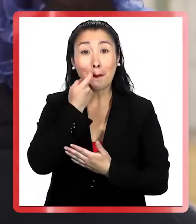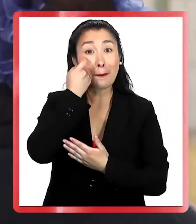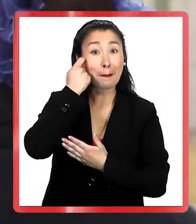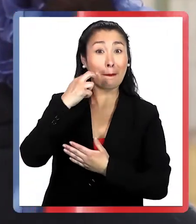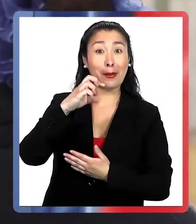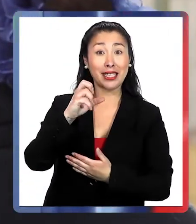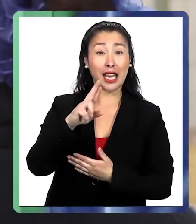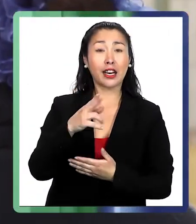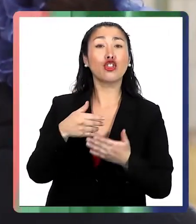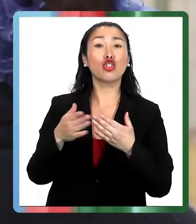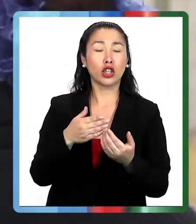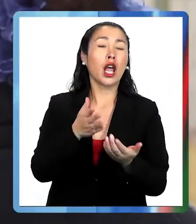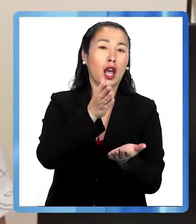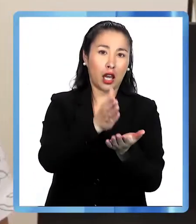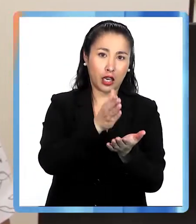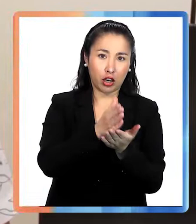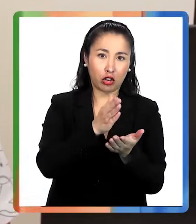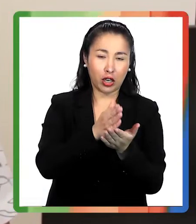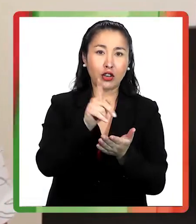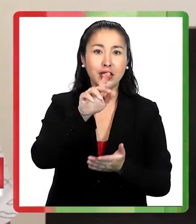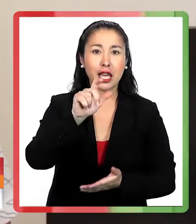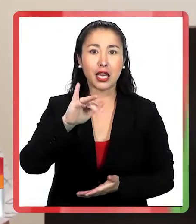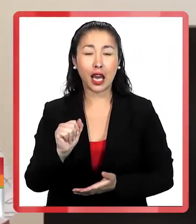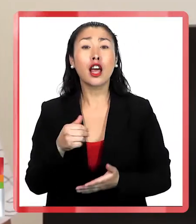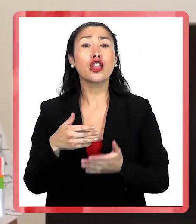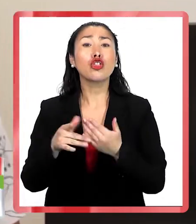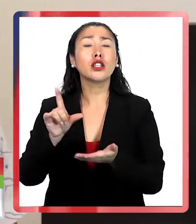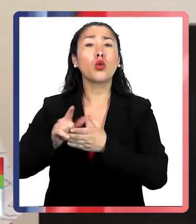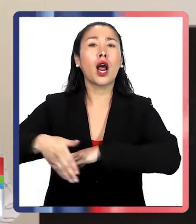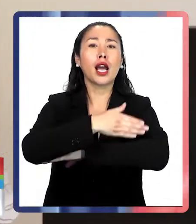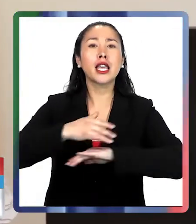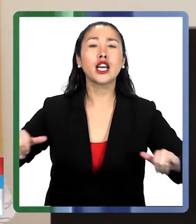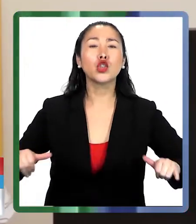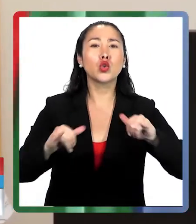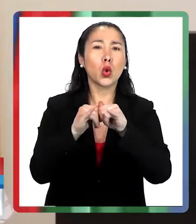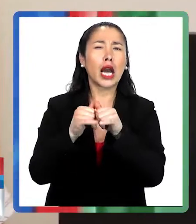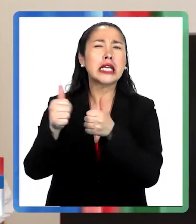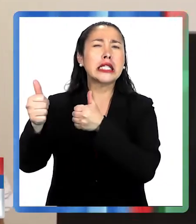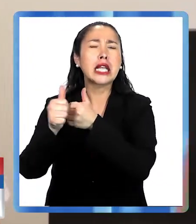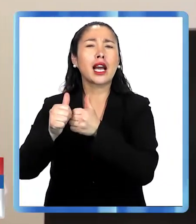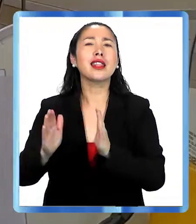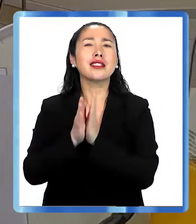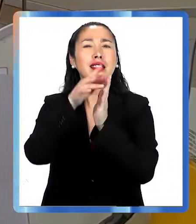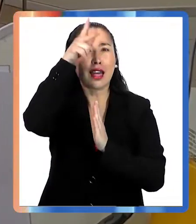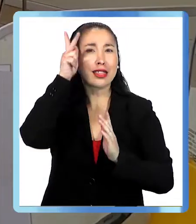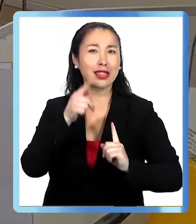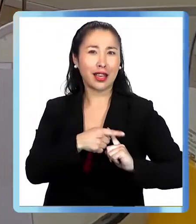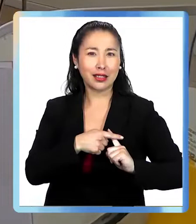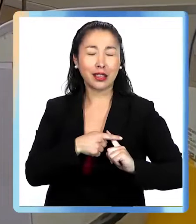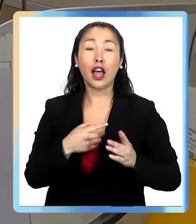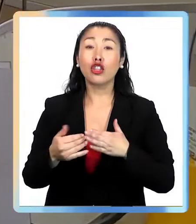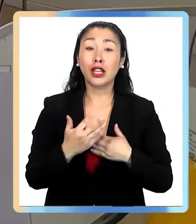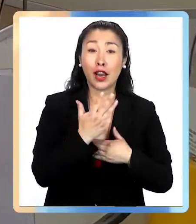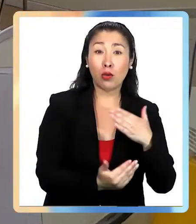funcionará en el establecimiento educacional CEIA, que está ubicado en calle Yungay, sector Santa Teresita, y se realizará desde las